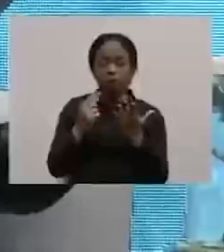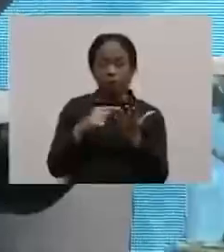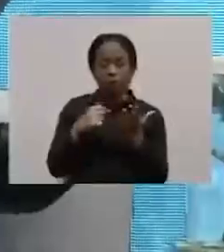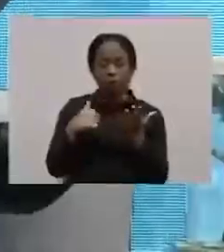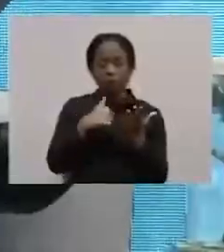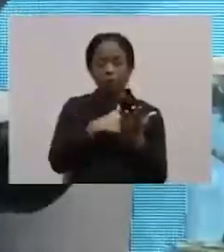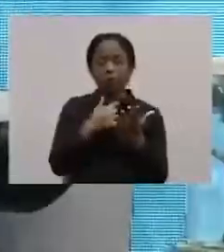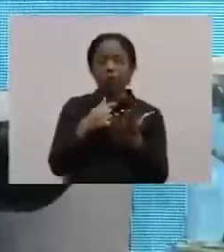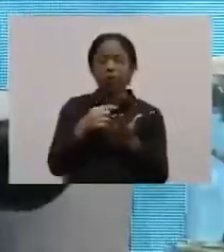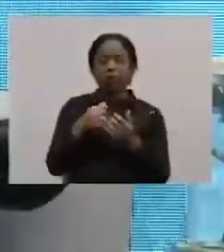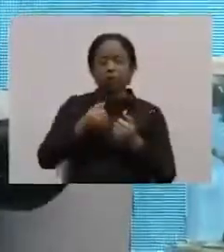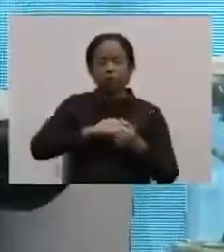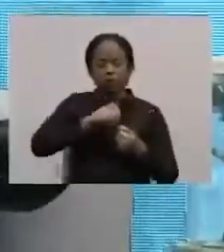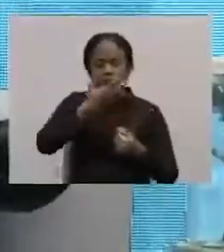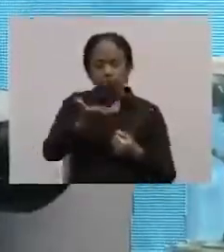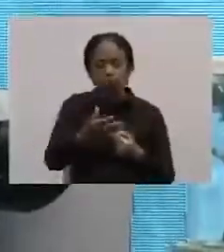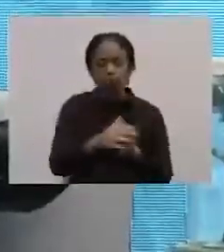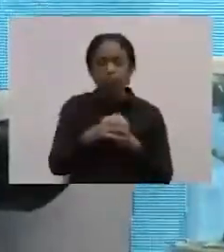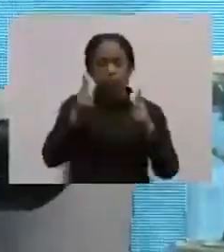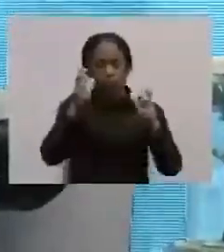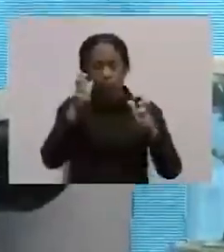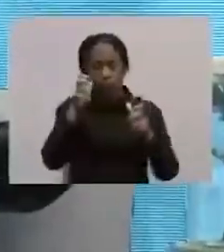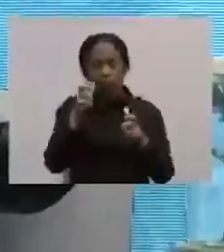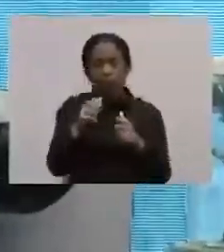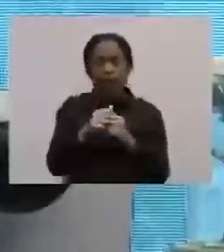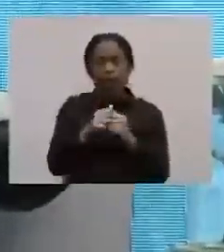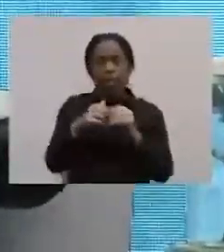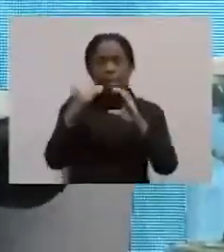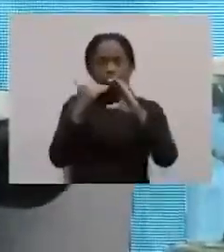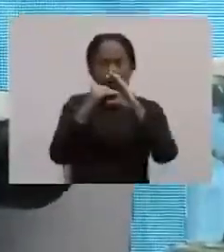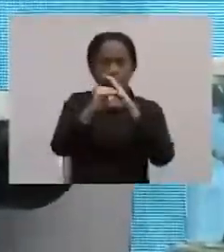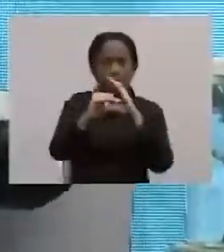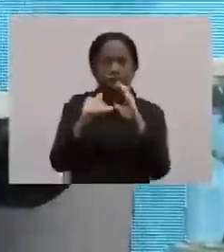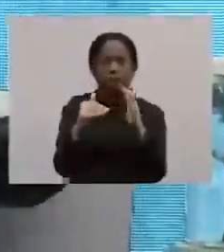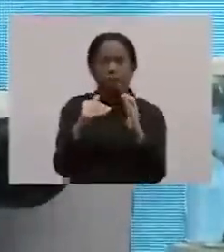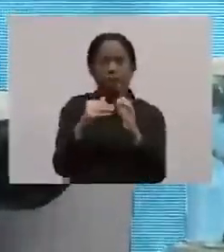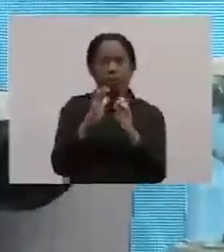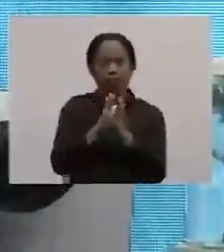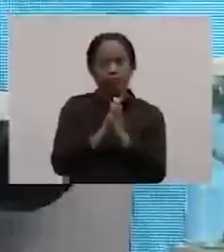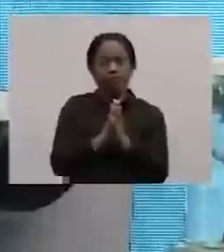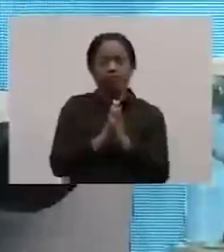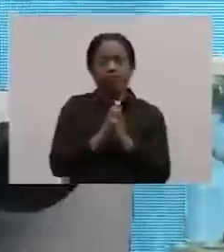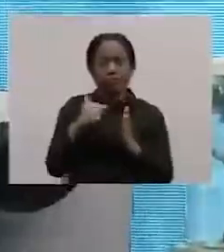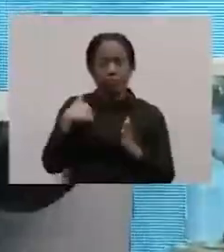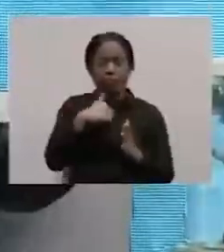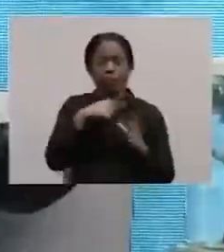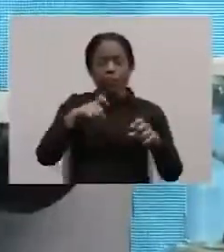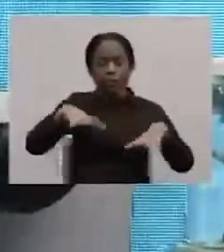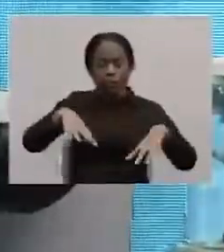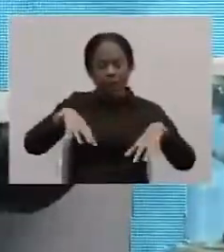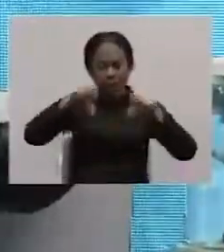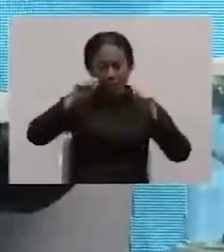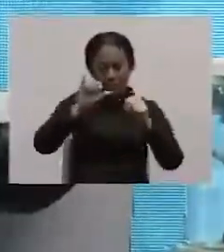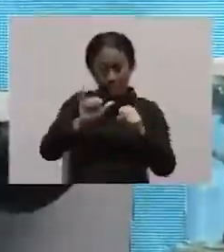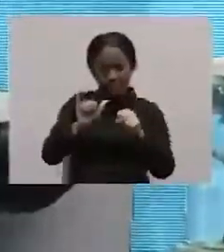receptor. El medio es el instrumento a través del cual se manda ese mensaje. Pues tenemos que asumir ese